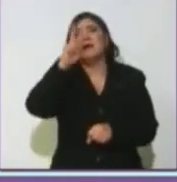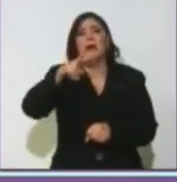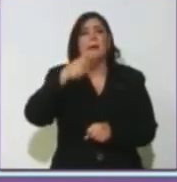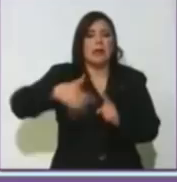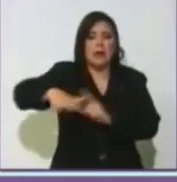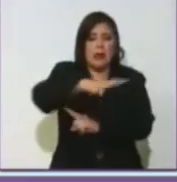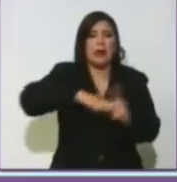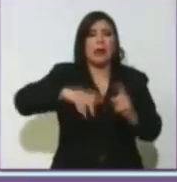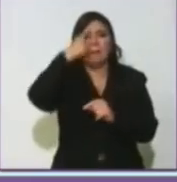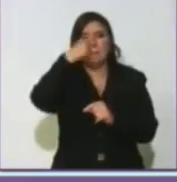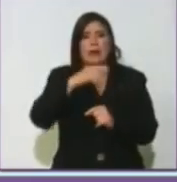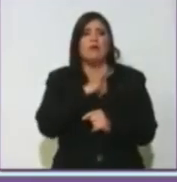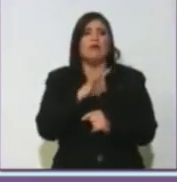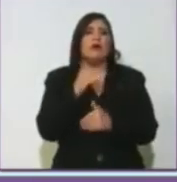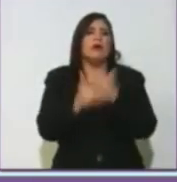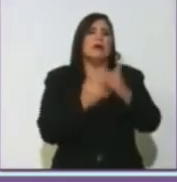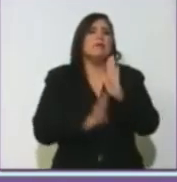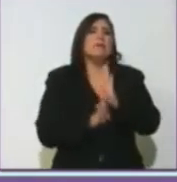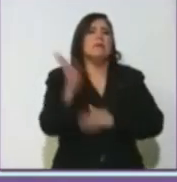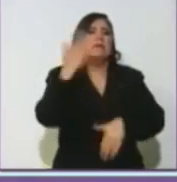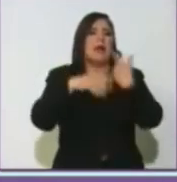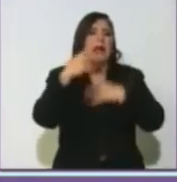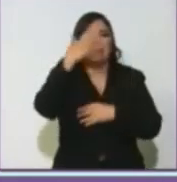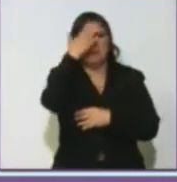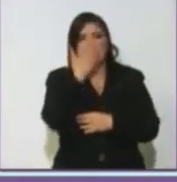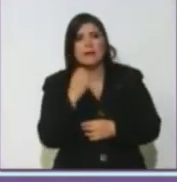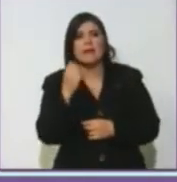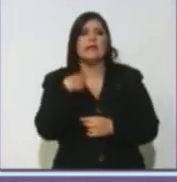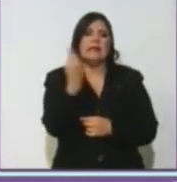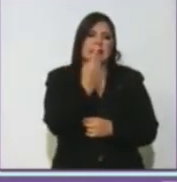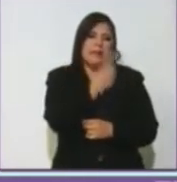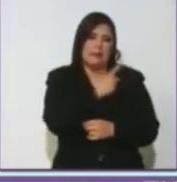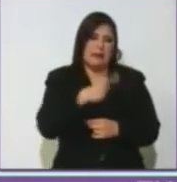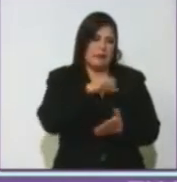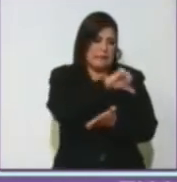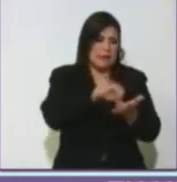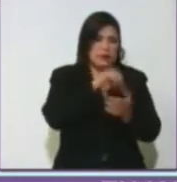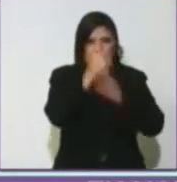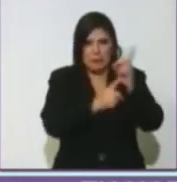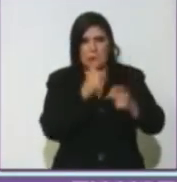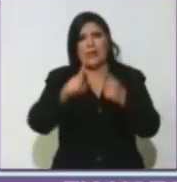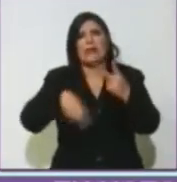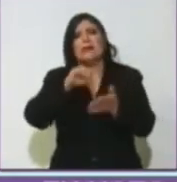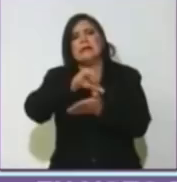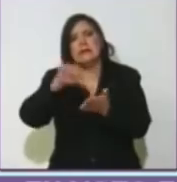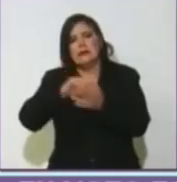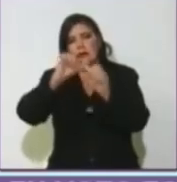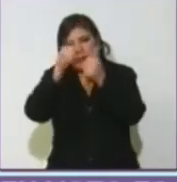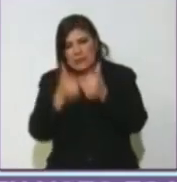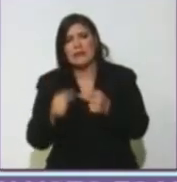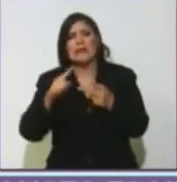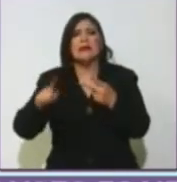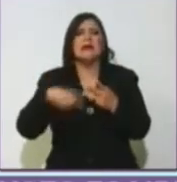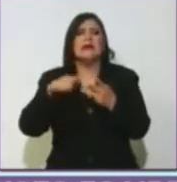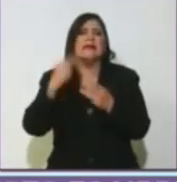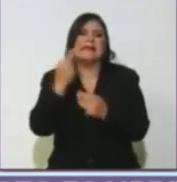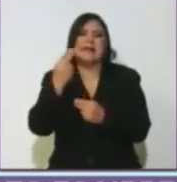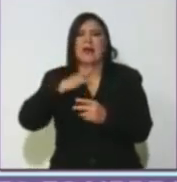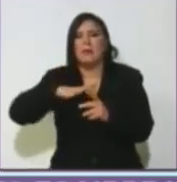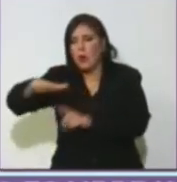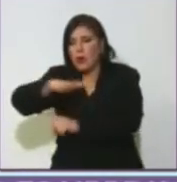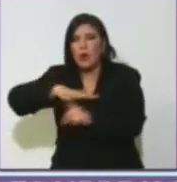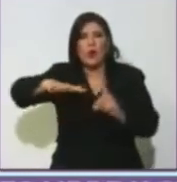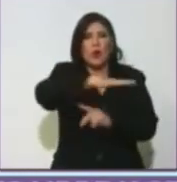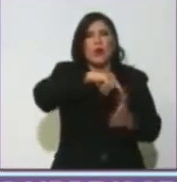desarrollar nuestras capacidades necesitamos centros deportivos necesitamos centros artísticos necesitamos espacios que nos